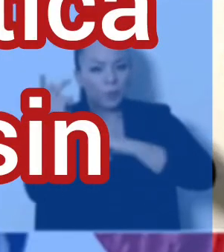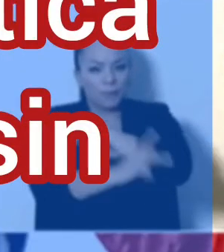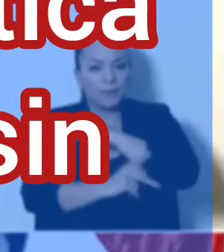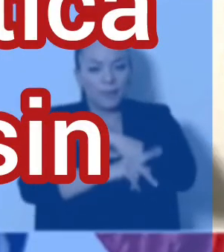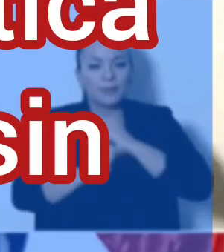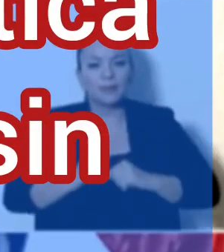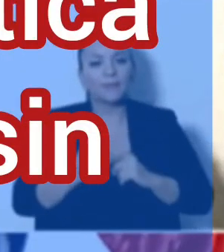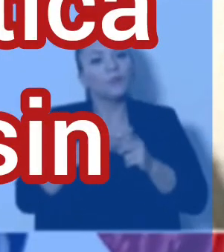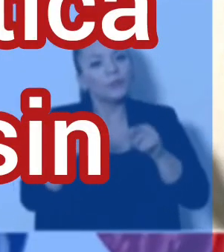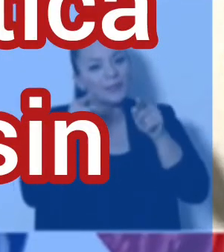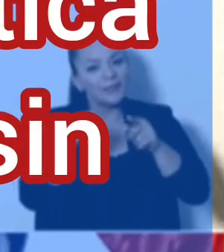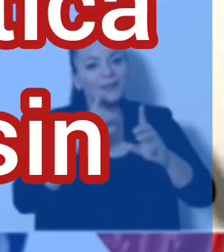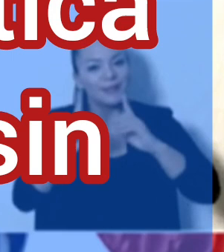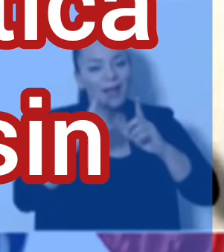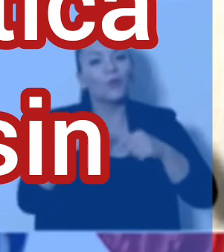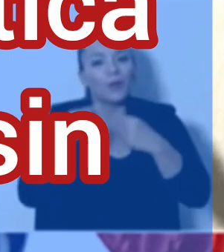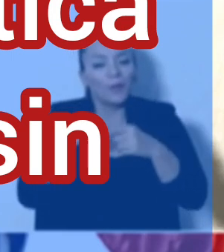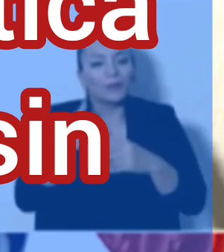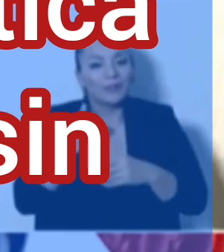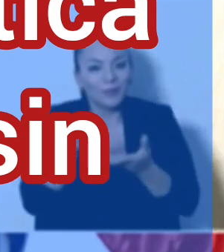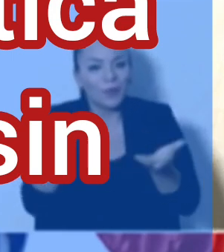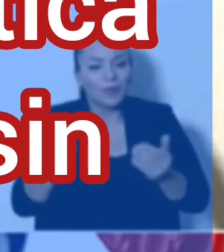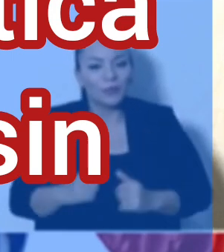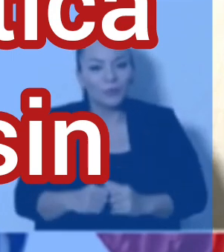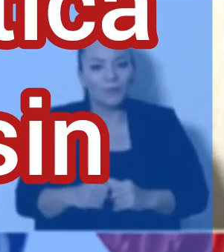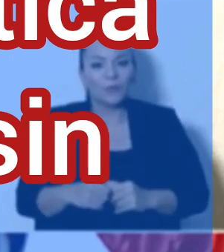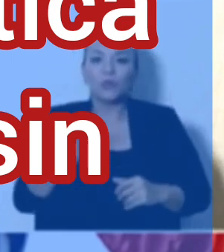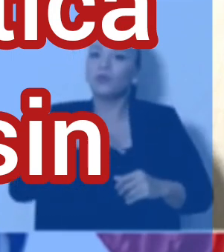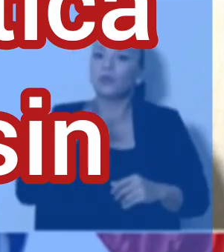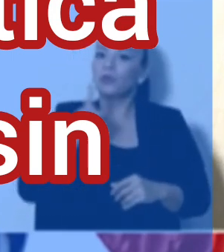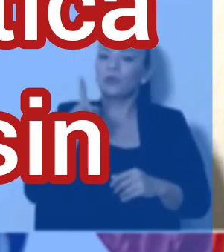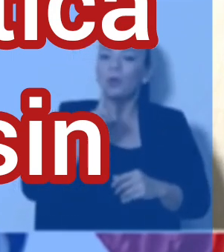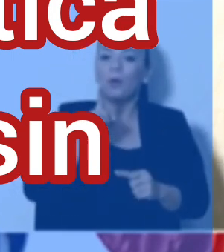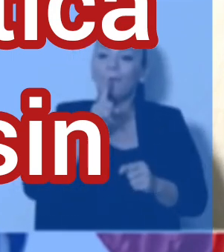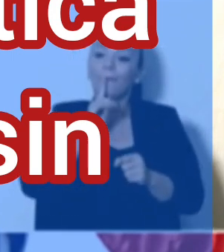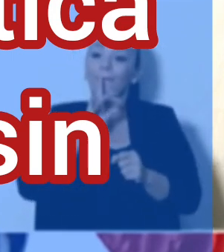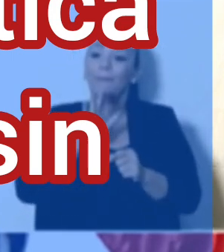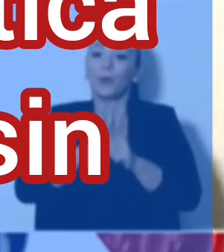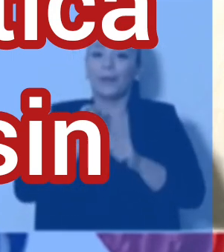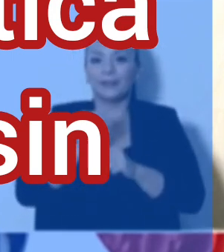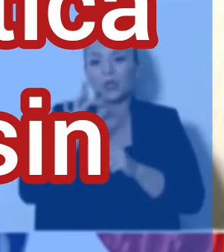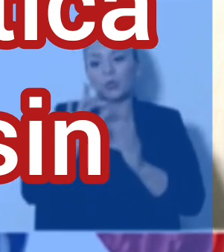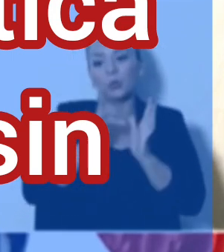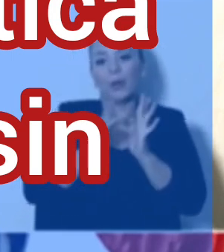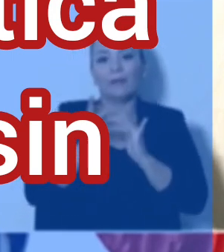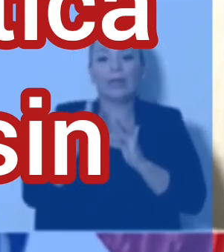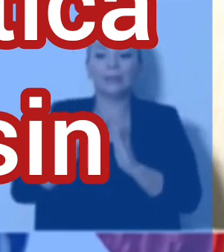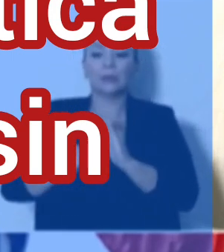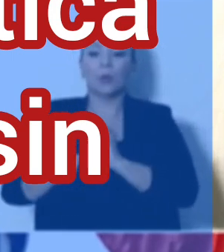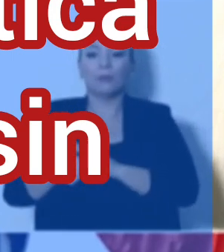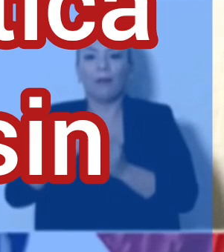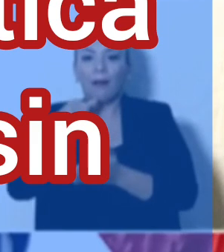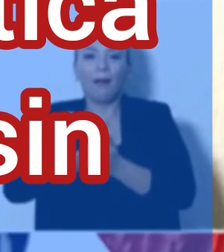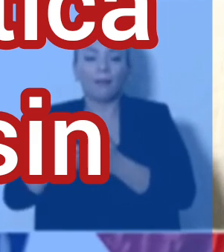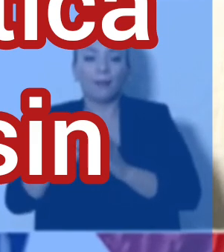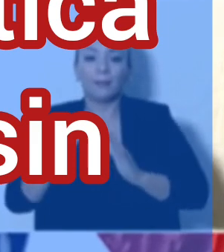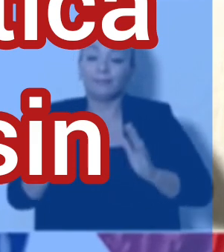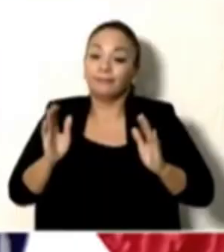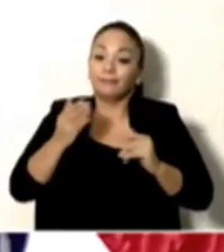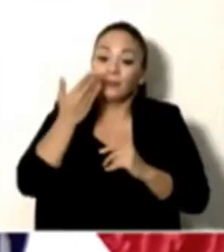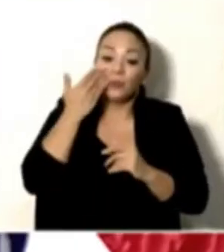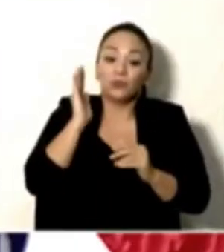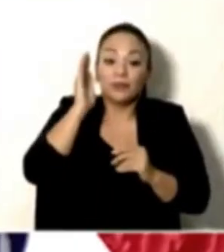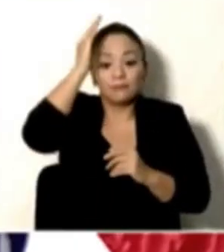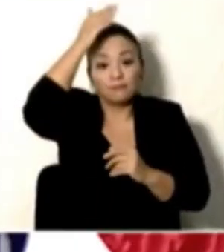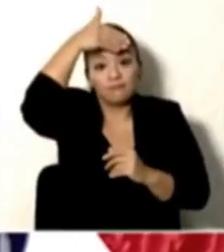país. Entonces ese va a ser el diálogo. No hacer promesas a escondidas un 8 de abril en una carta de que yo no sé si el